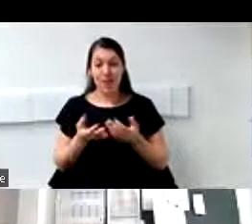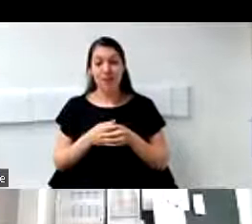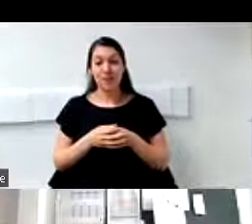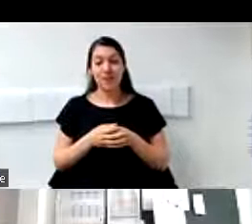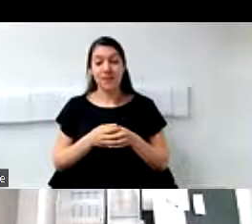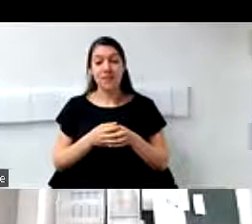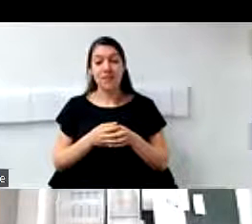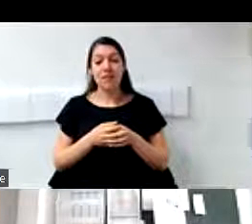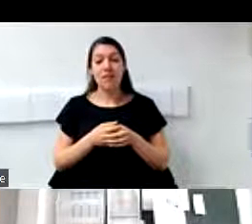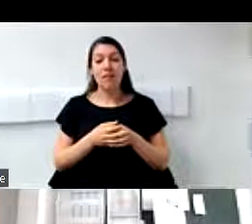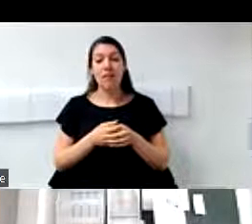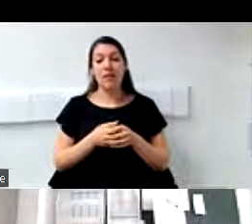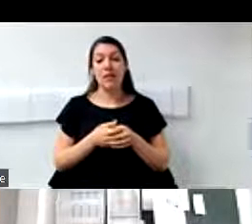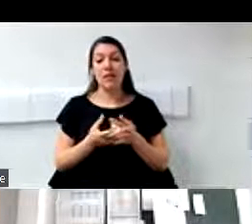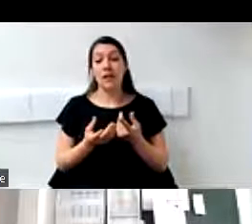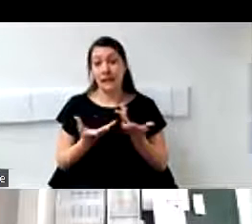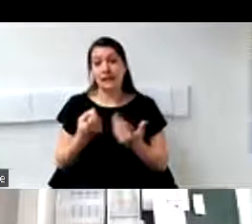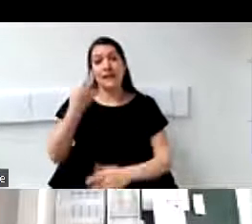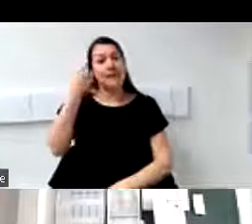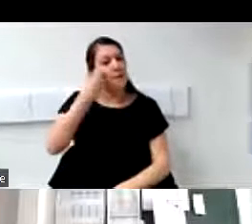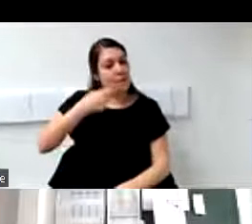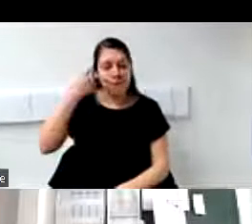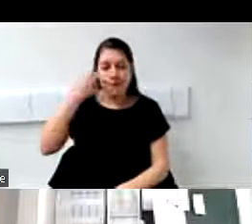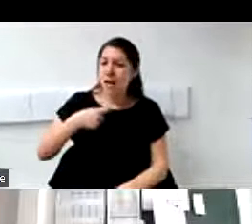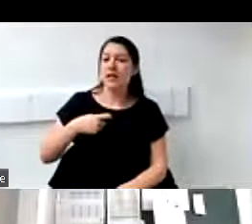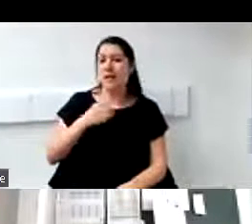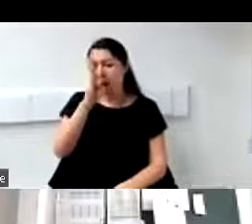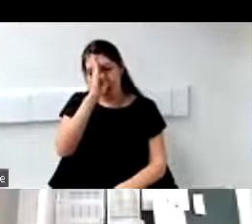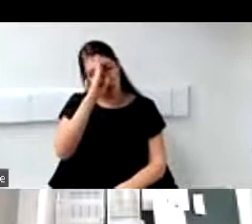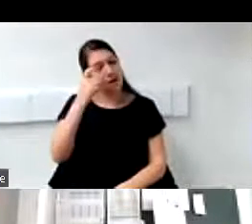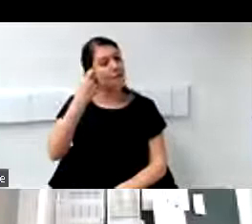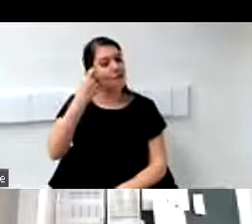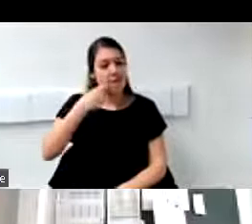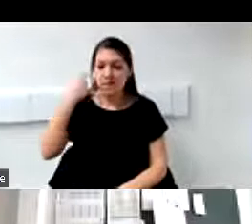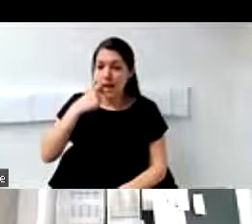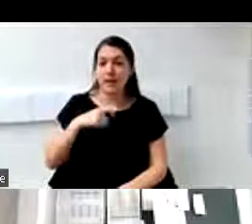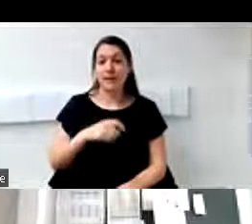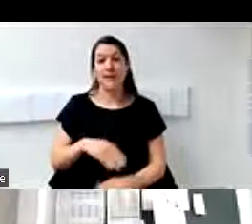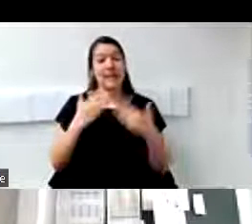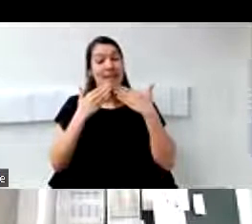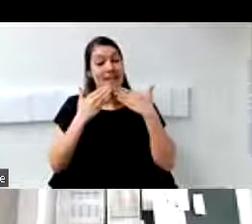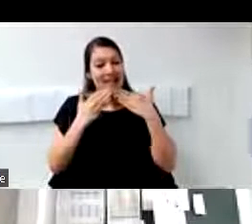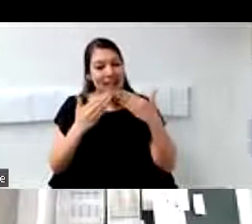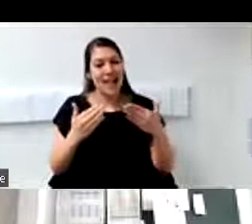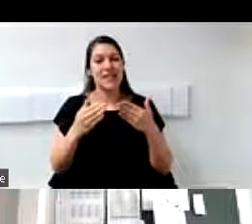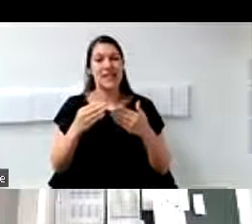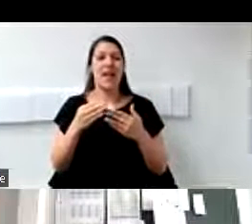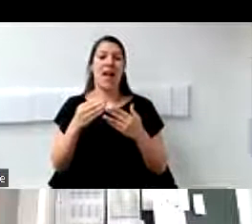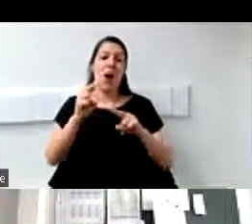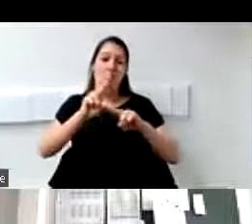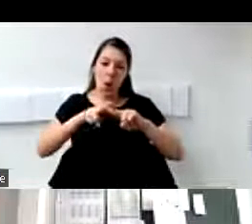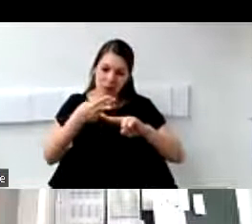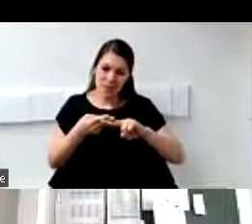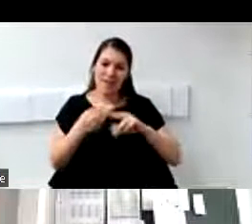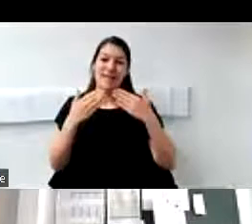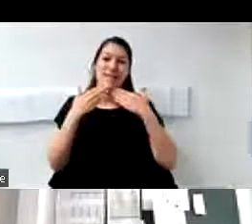y que no falta muchísimo por aprender. Agradecerle a usted nuevamente, realmente me